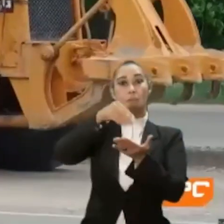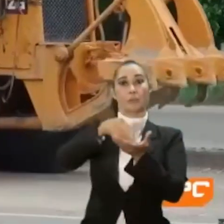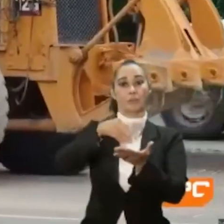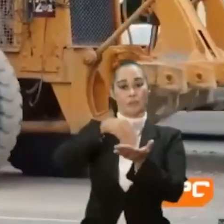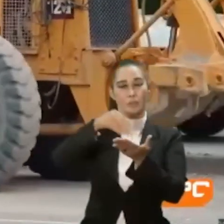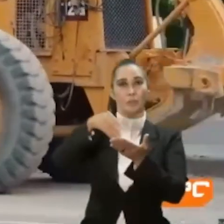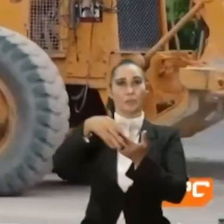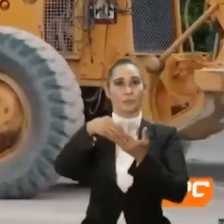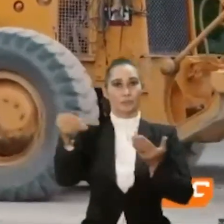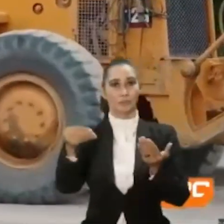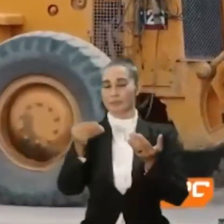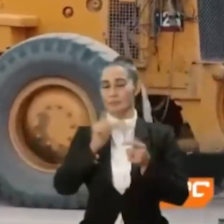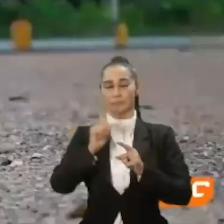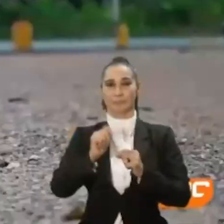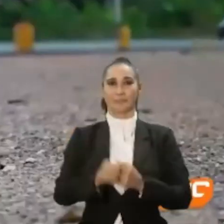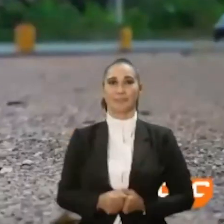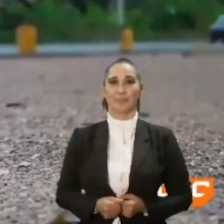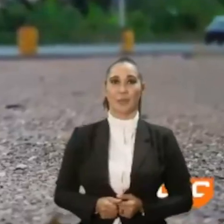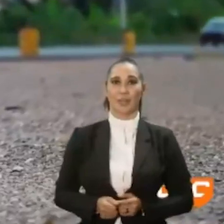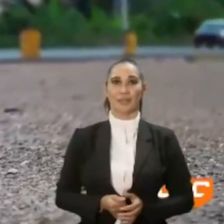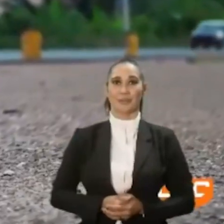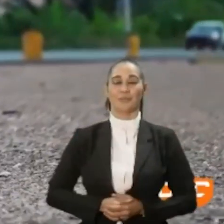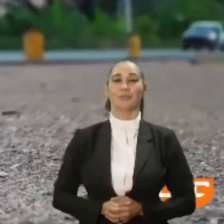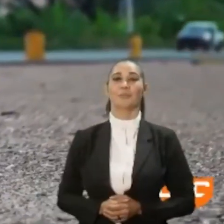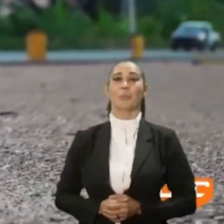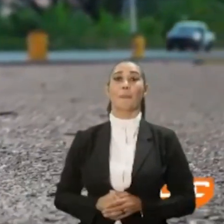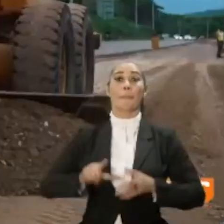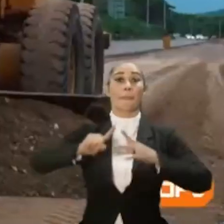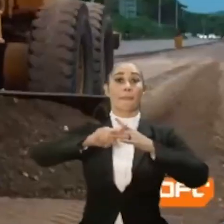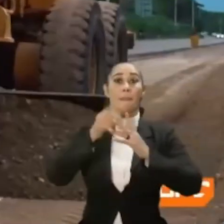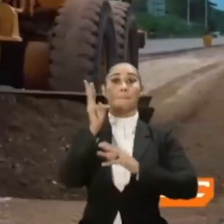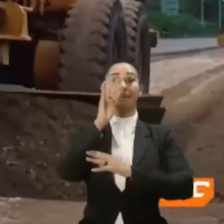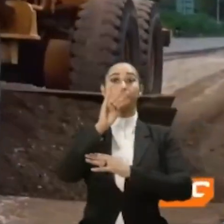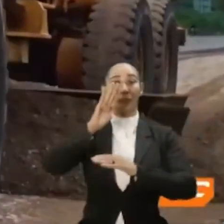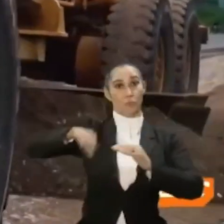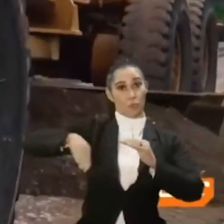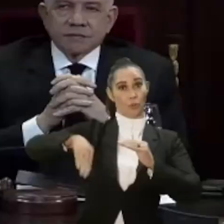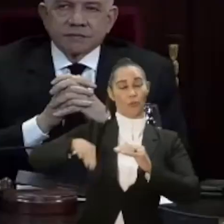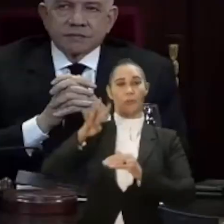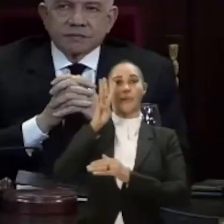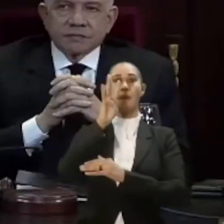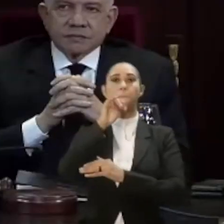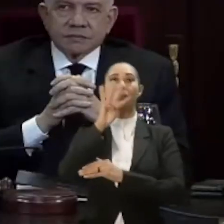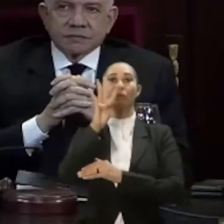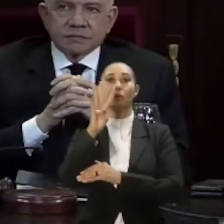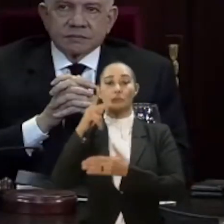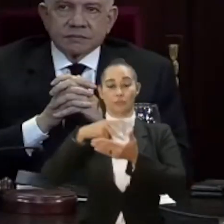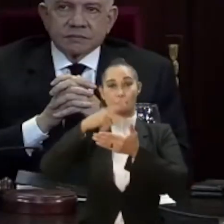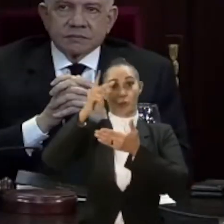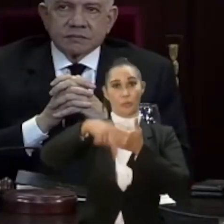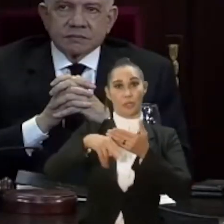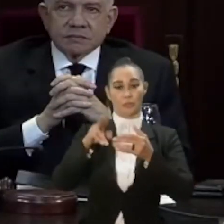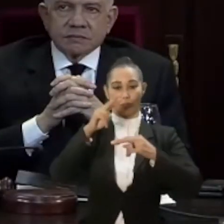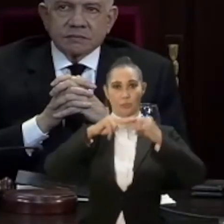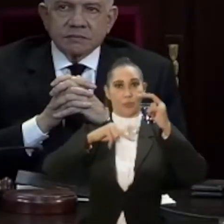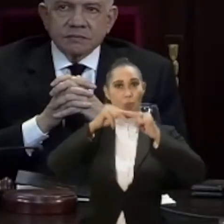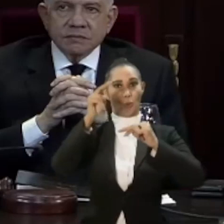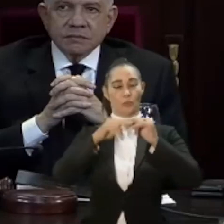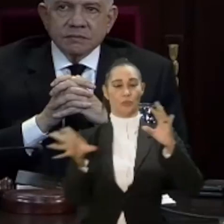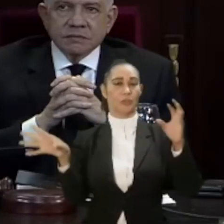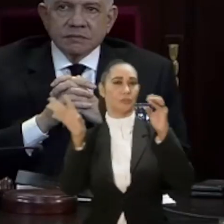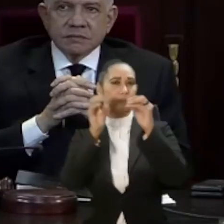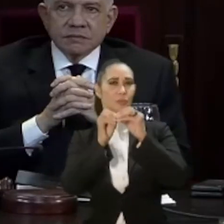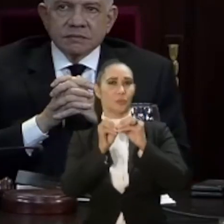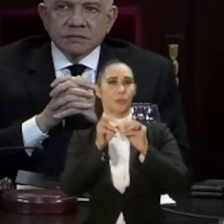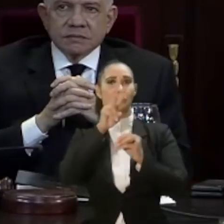de pesos. Además, están en marcha 24 proyectos de construcción que suman 364 kilómetros de